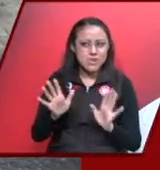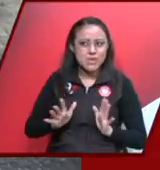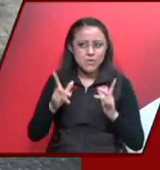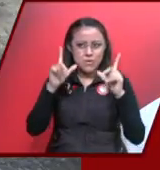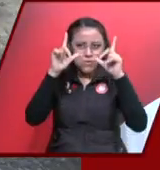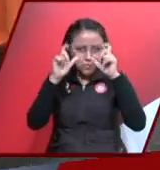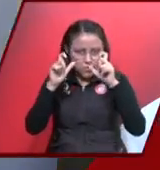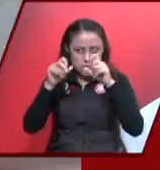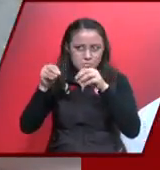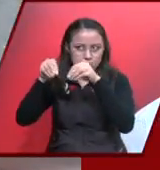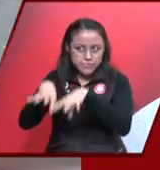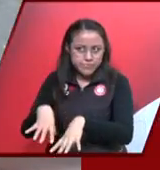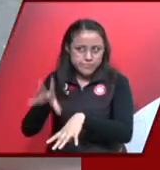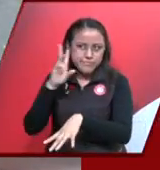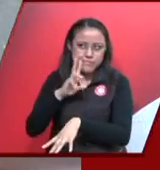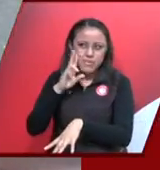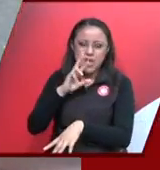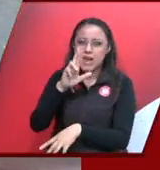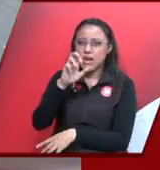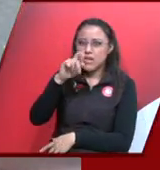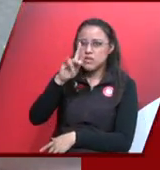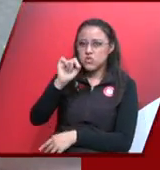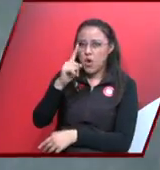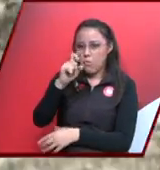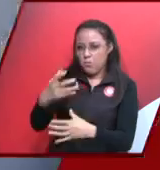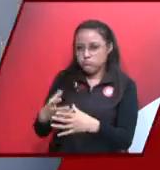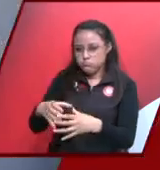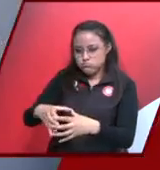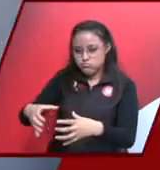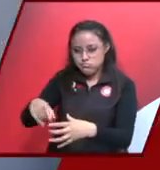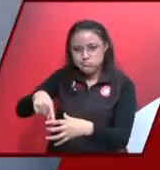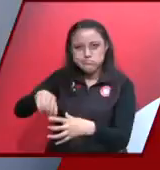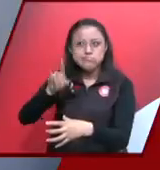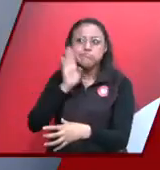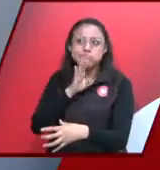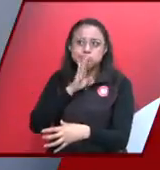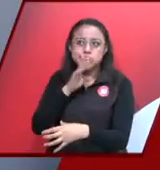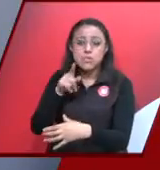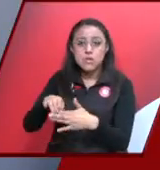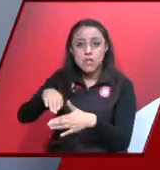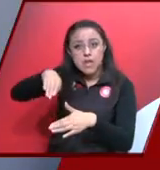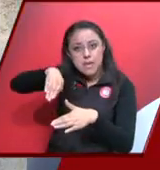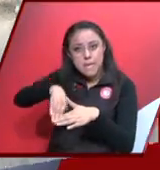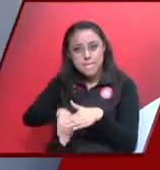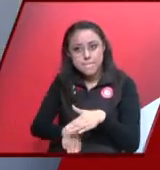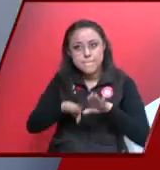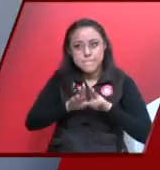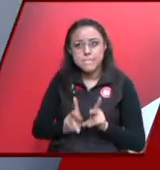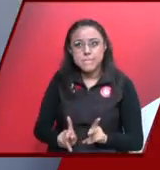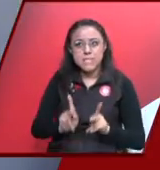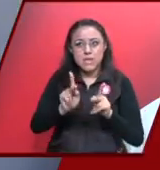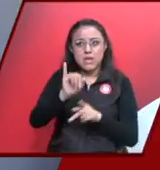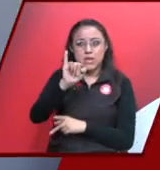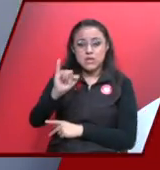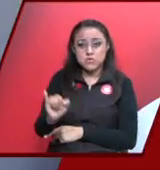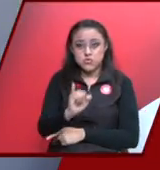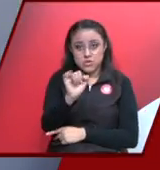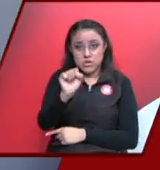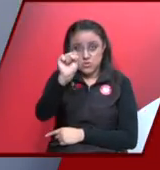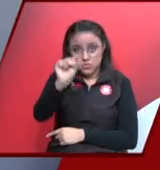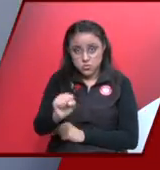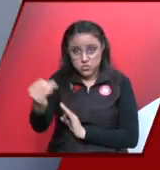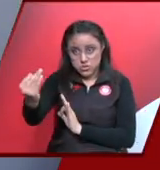obra inconclusa de un registro, al parecer de agua potable, que se ubica debajo del puente de Insurgente Sur, a la altura de